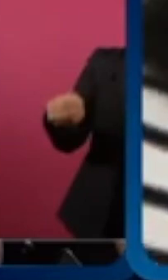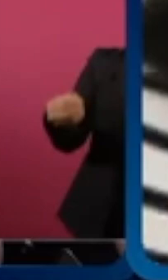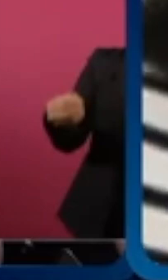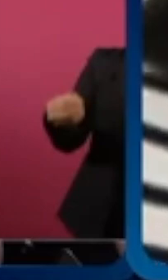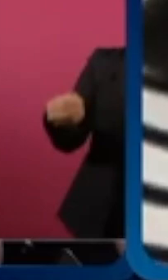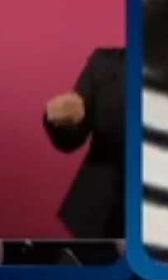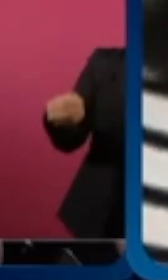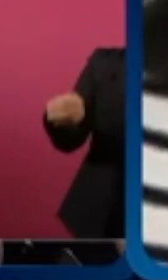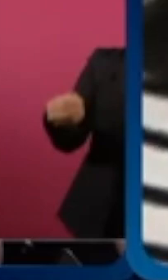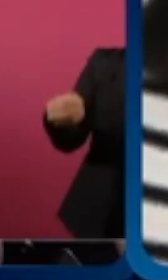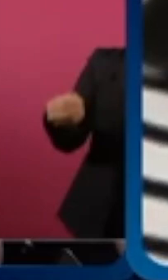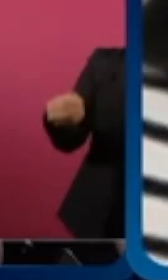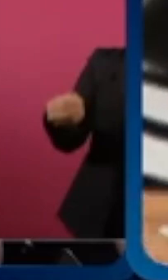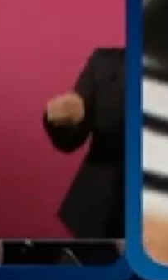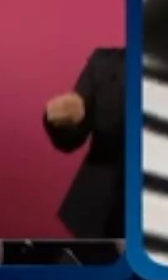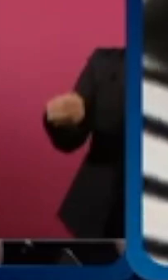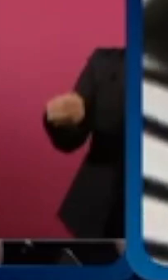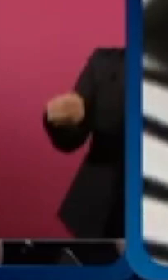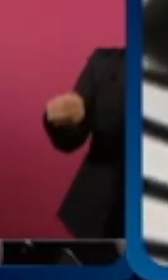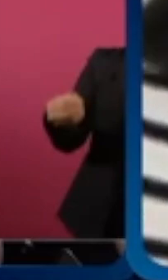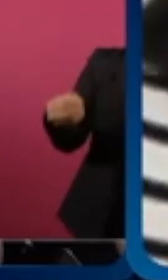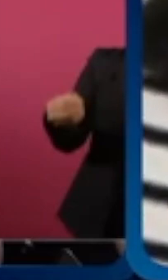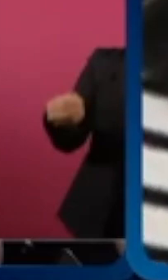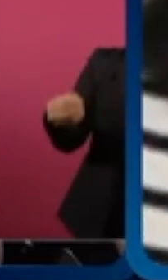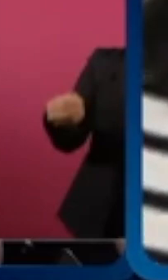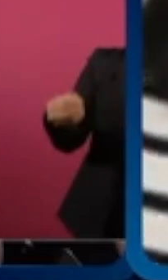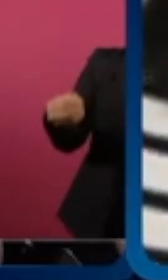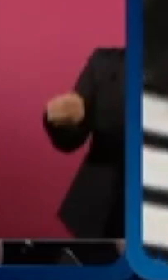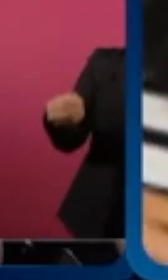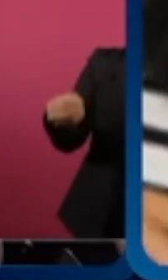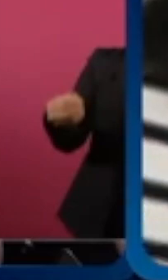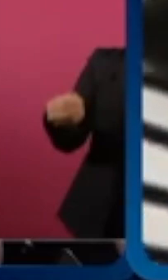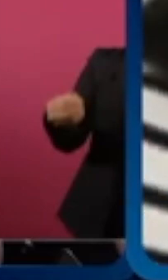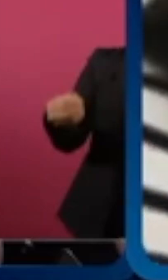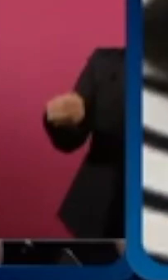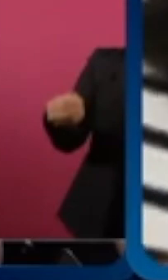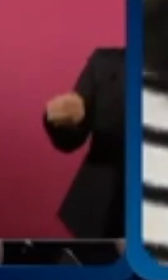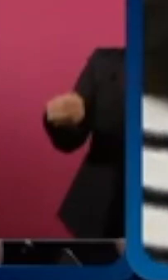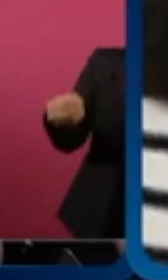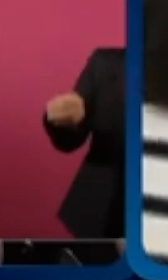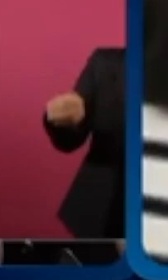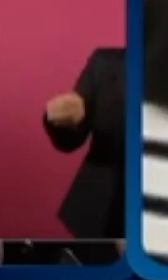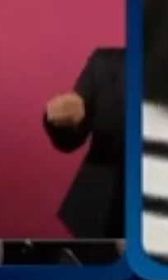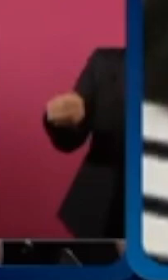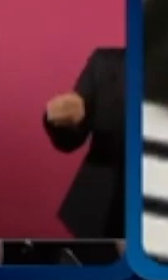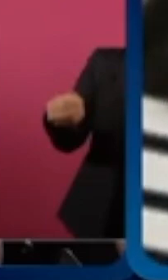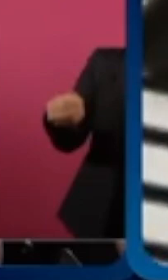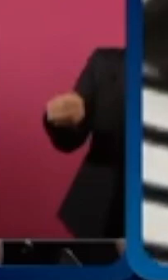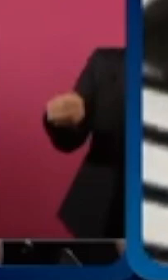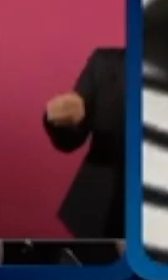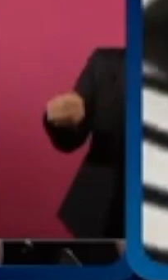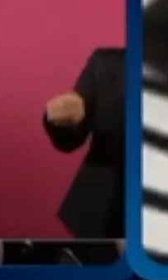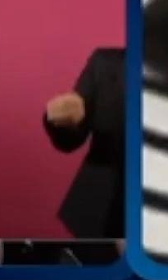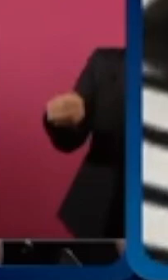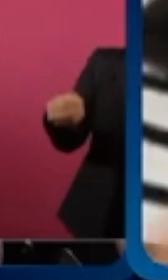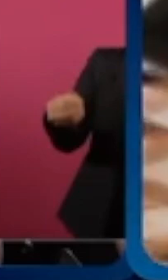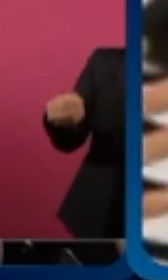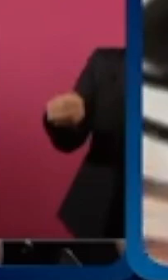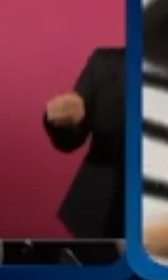se castiga a los delincuentes, porque no se agarra a los que deberían, porque sueltan a los que no deberían, y